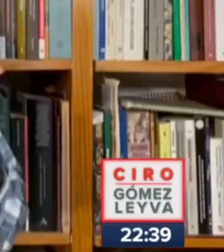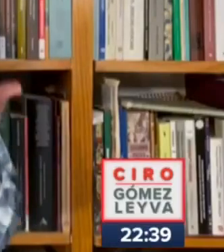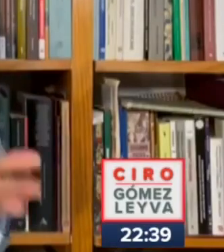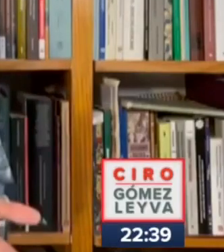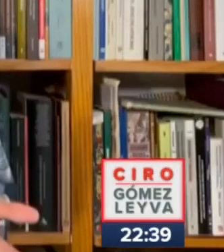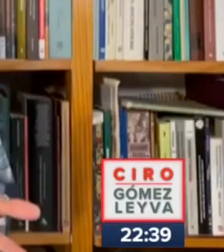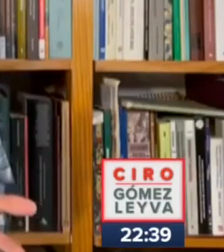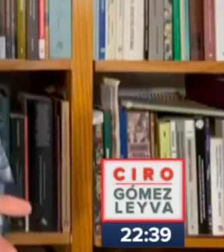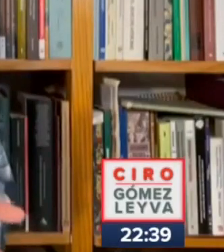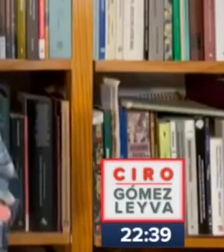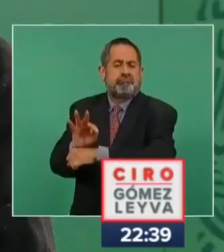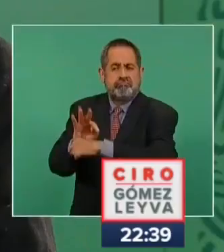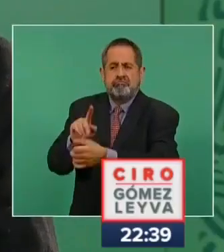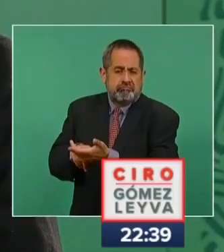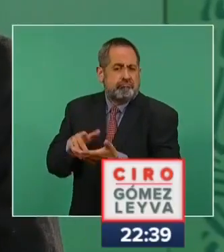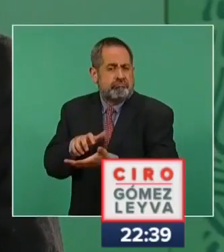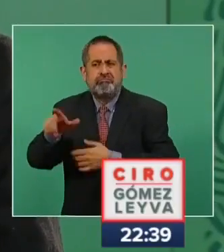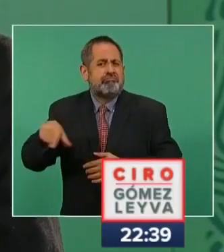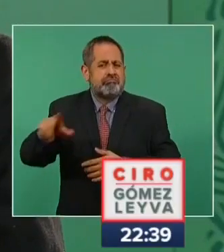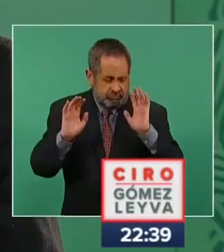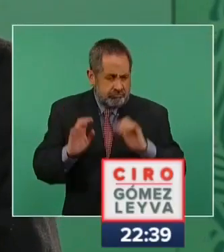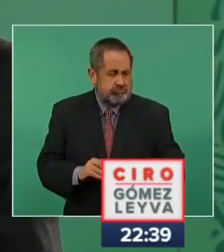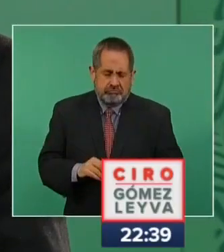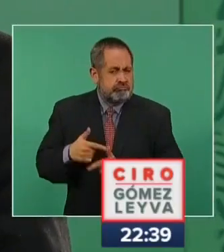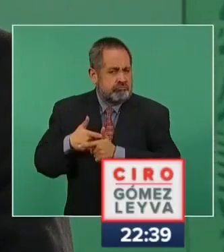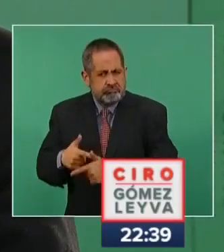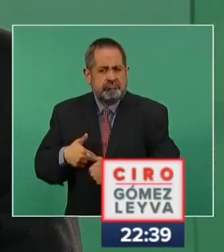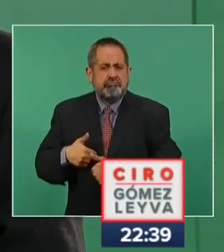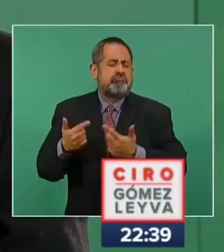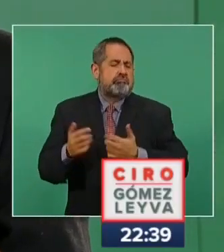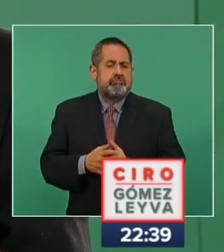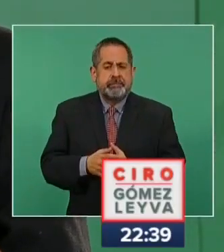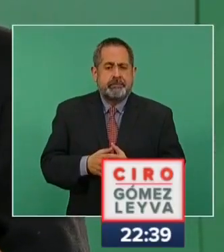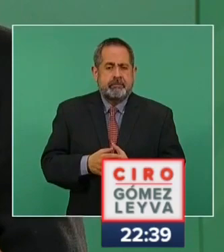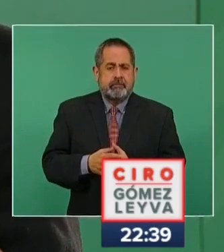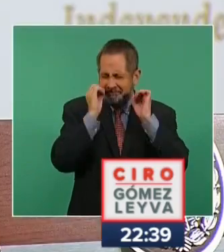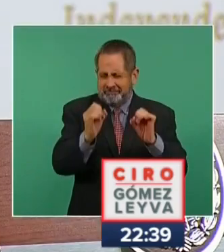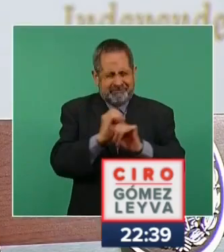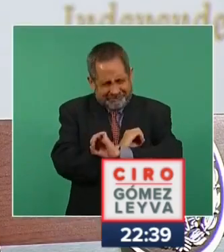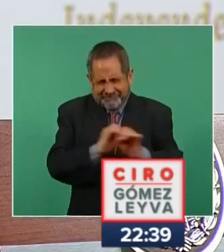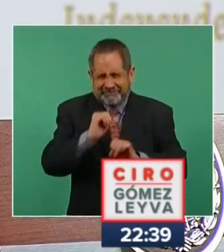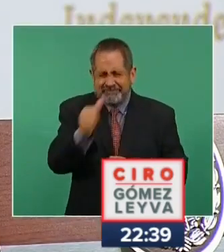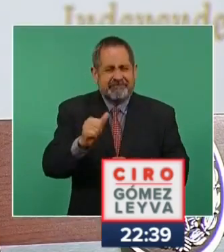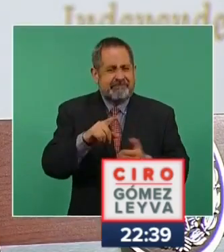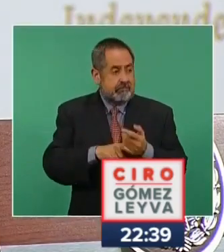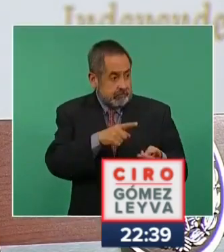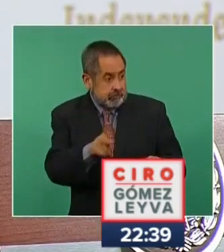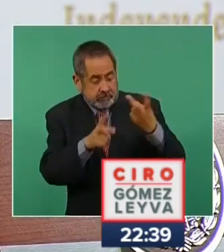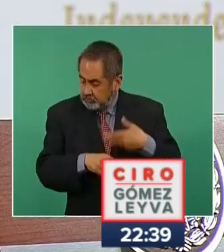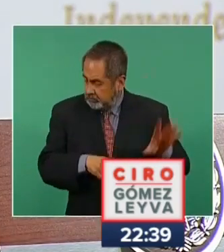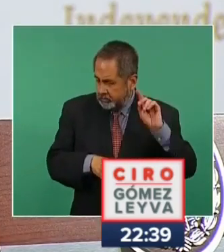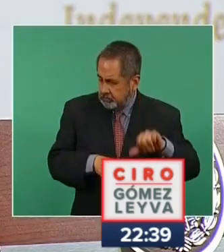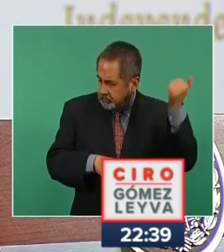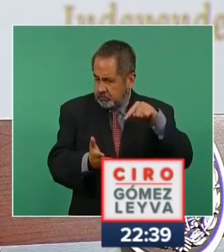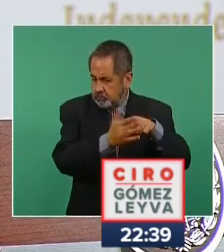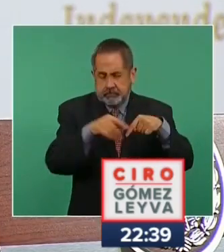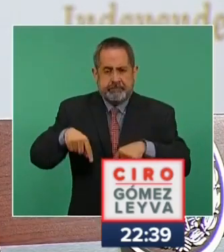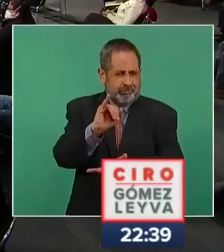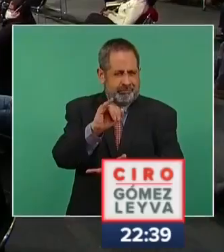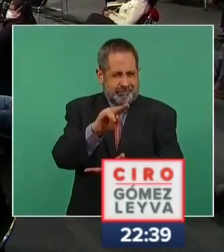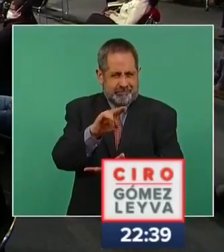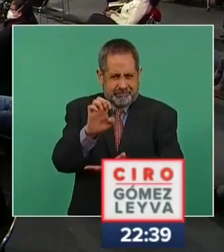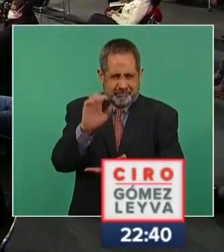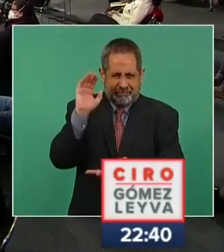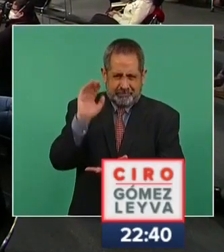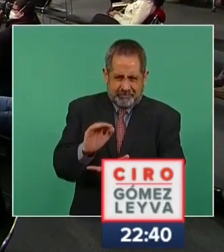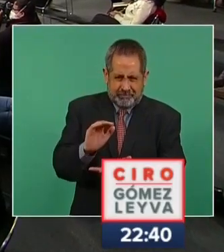de revocación de mandato. Una preocupación electoral que, sin embargo, el presidente López Obrador celebró.